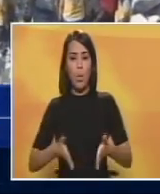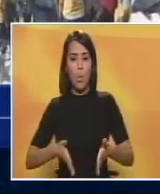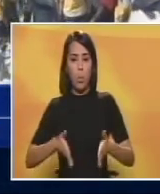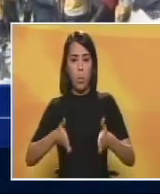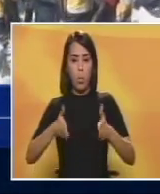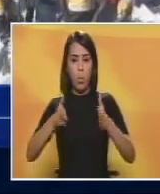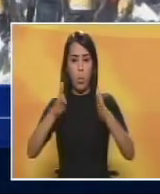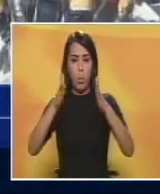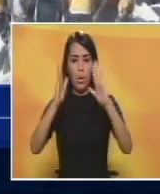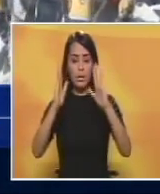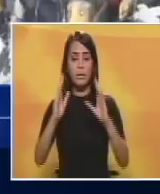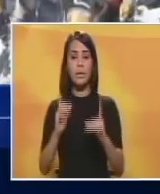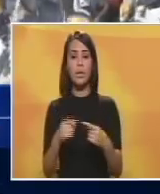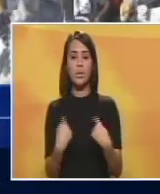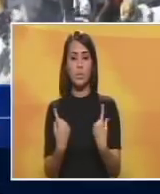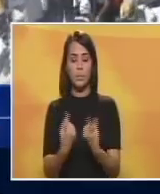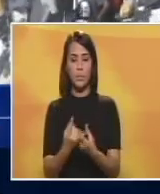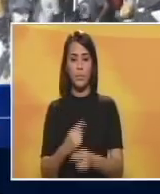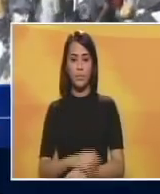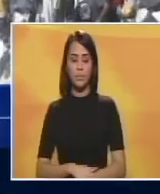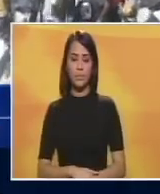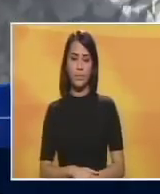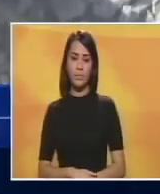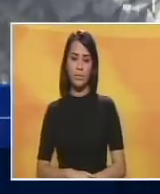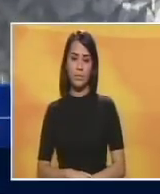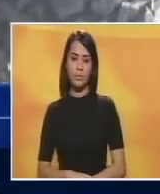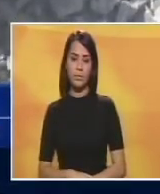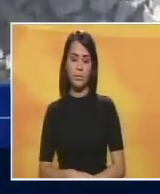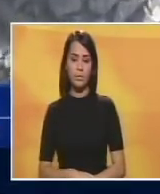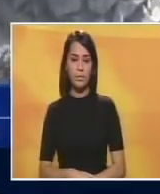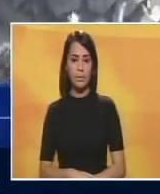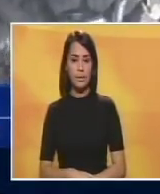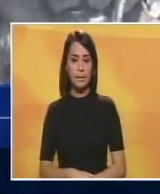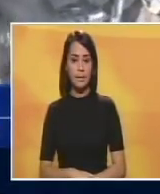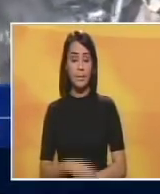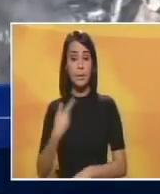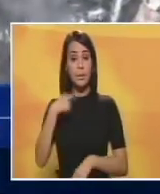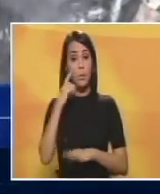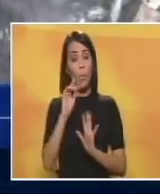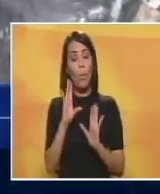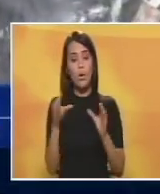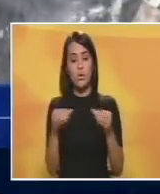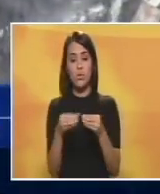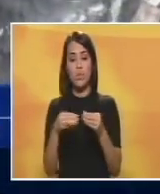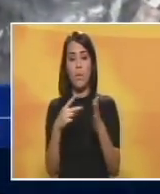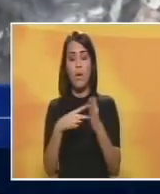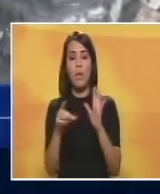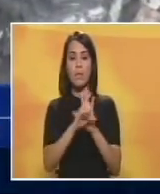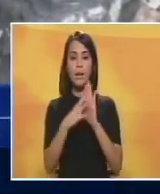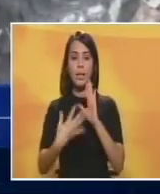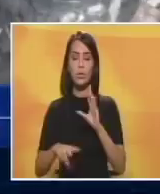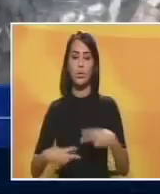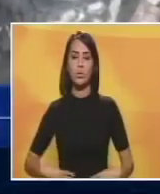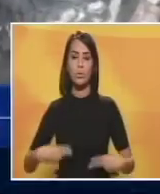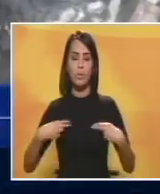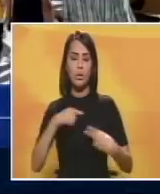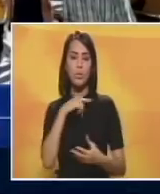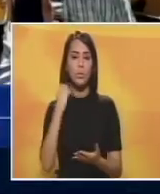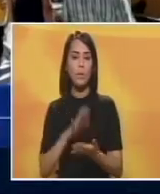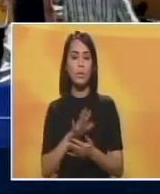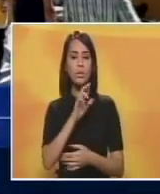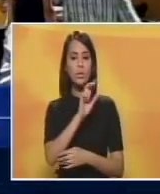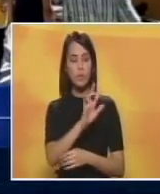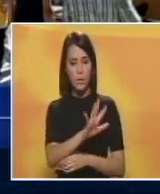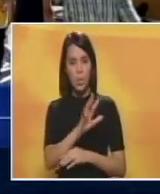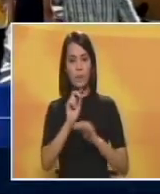edificio en la provincia de Idlib, una zona controlada por rebeldes. Según el Observatorio Sirio de Derechos Humanos, entre los fallecidos hay